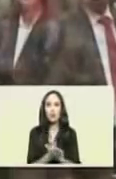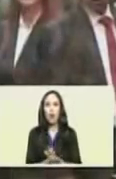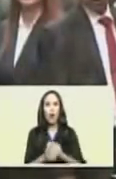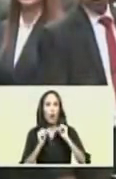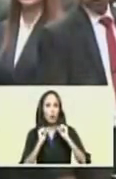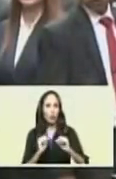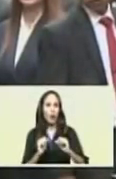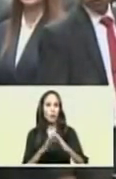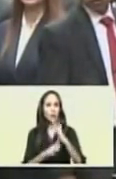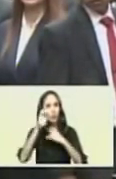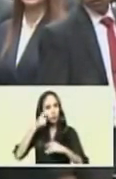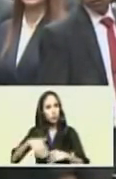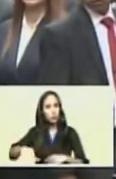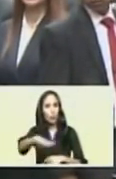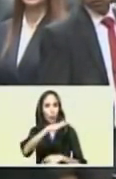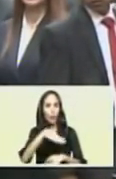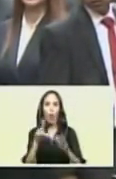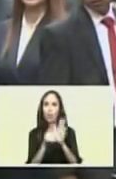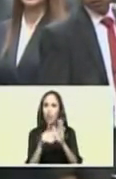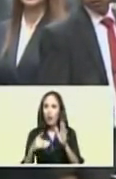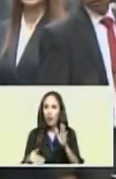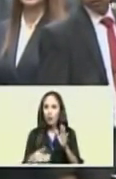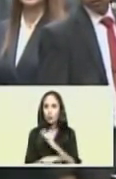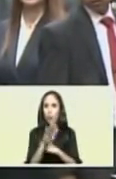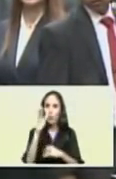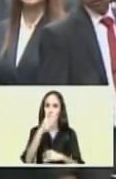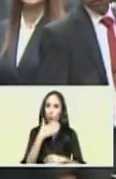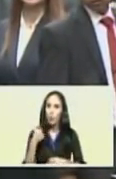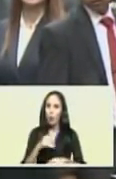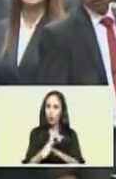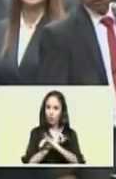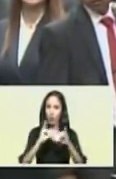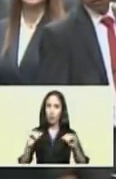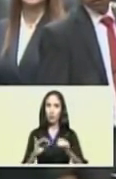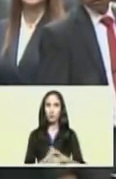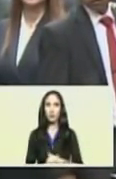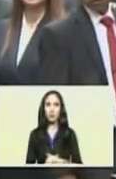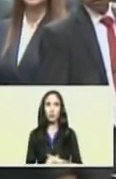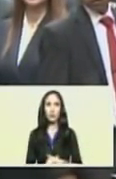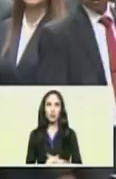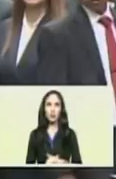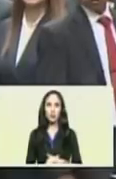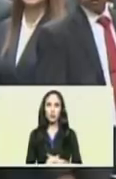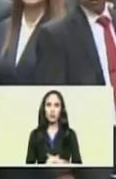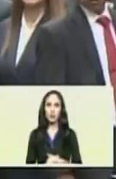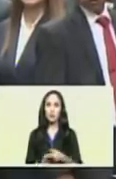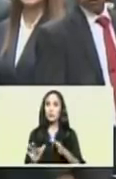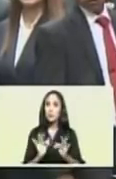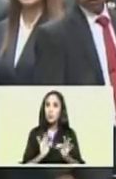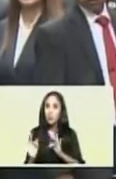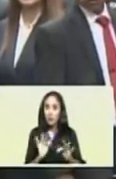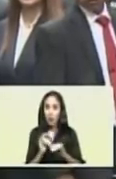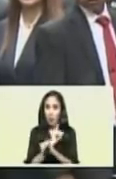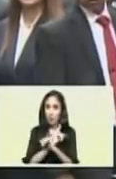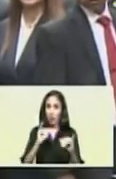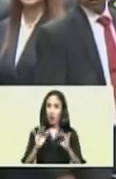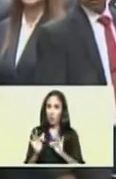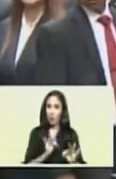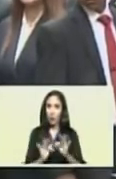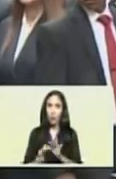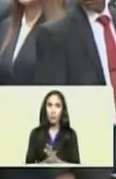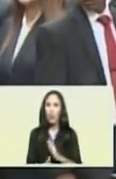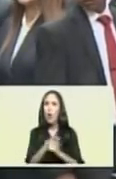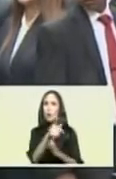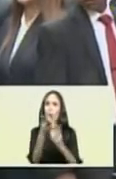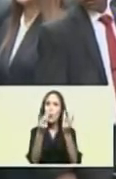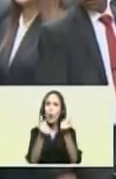popular por el derecho al futuro desde ya lo digo a prepararnos cuánto va a llevar a